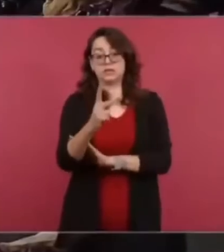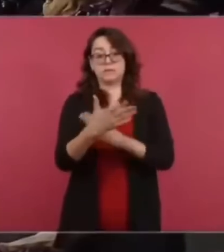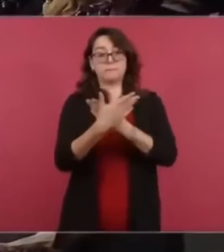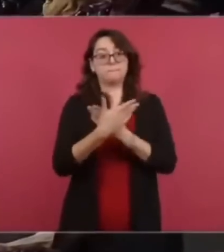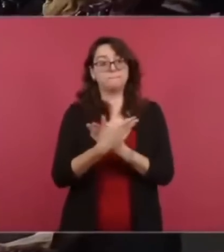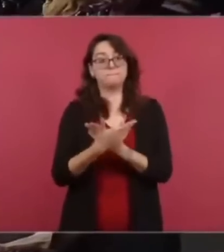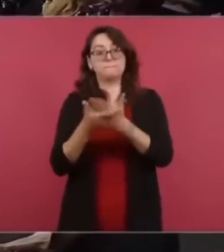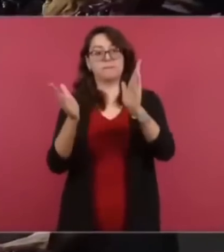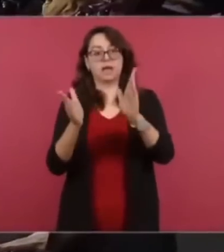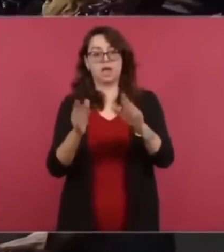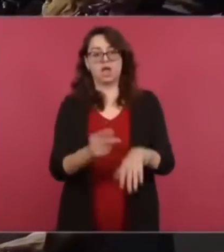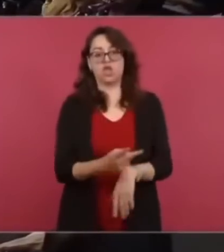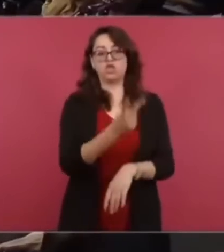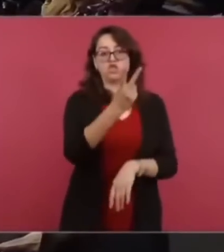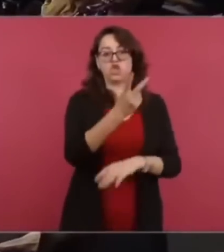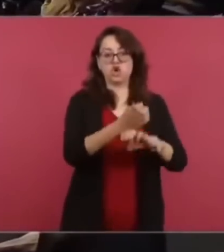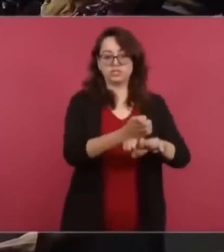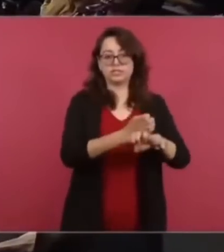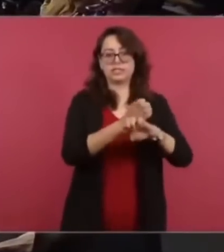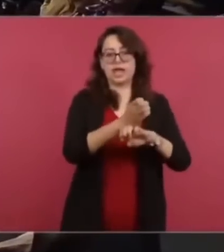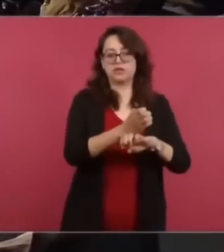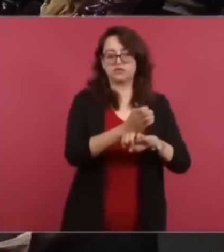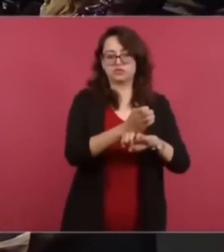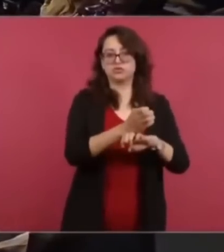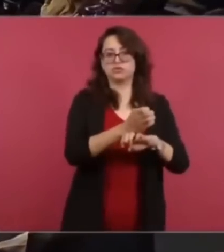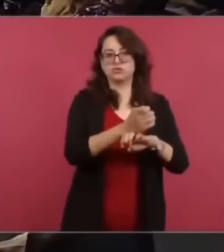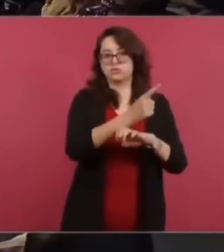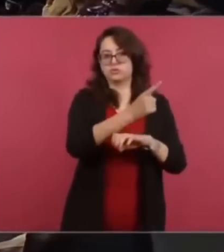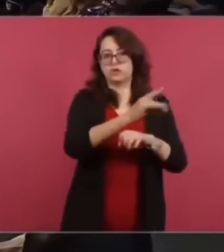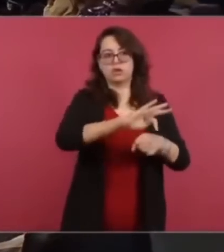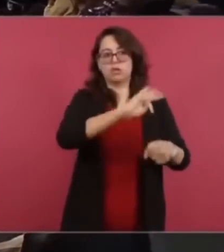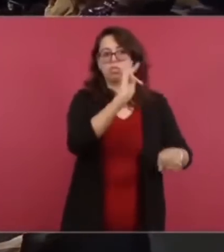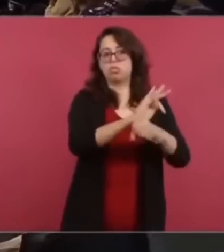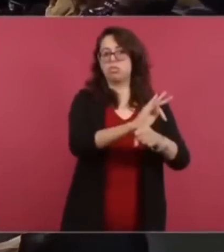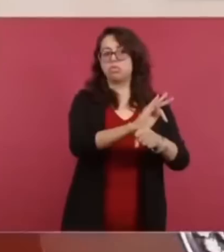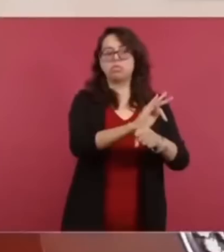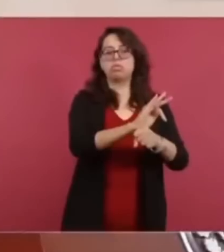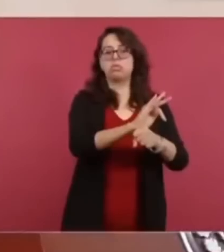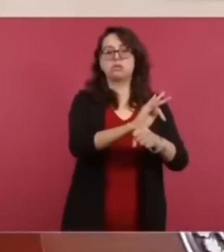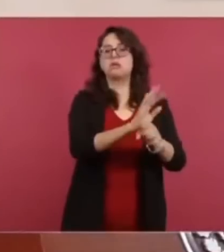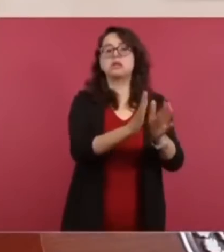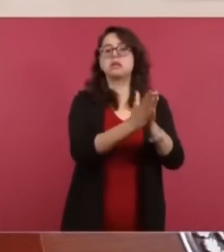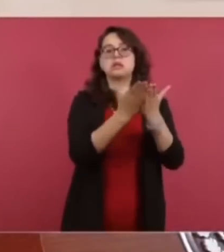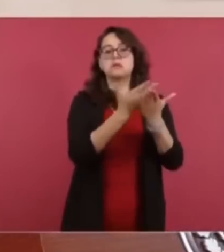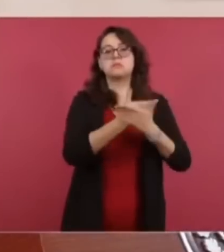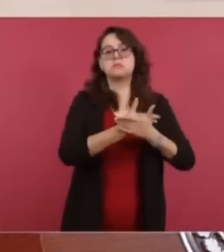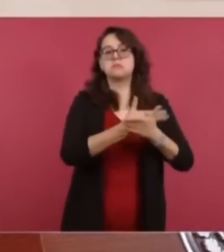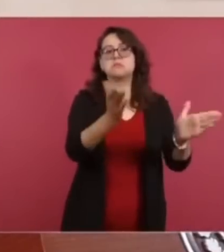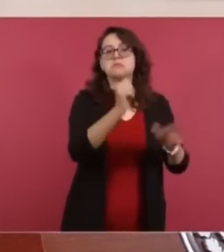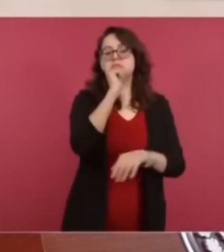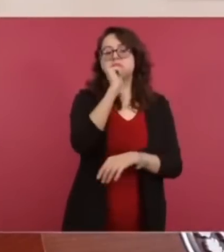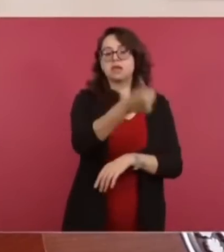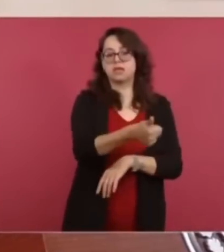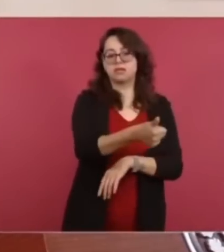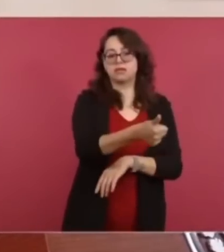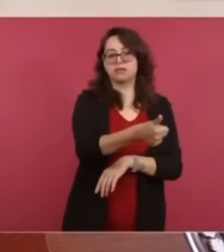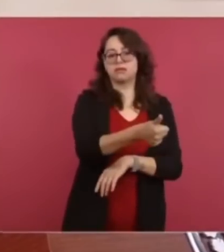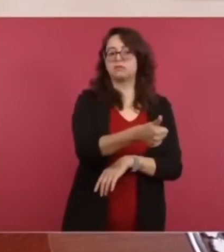sale la polémica con el ministro que otorgó esos amparos,